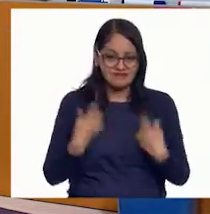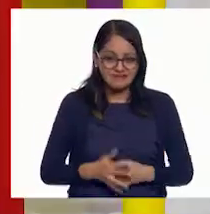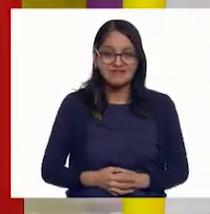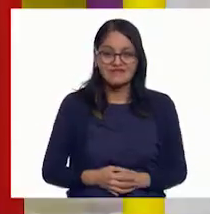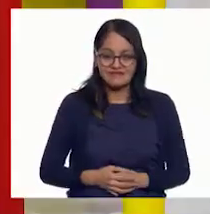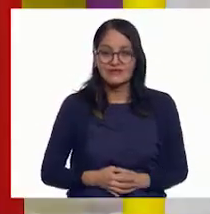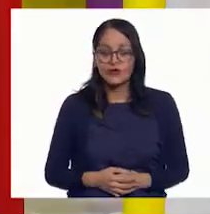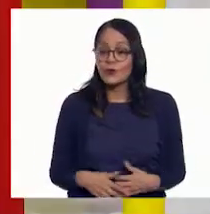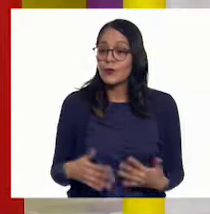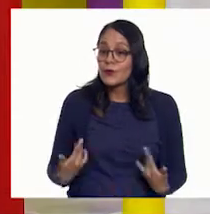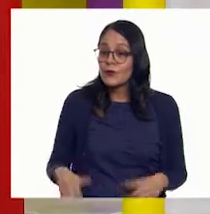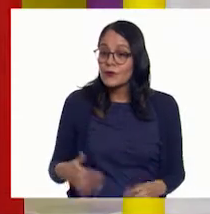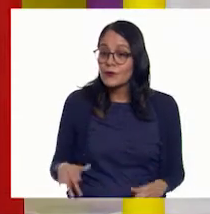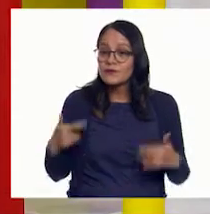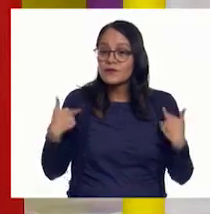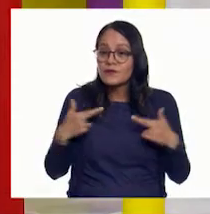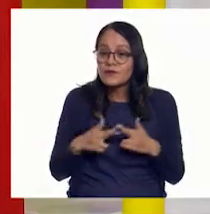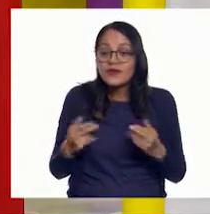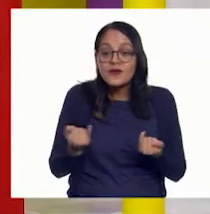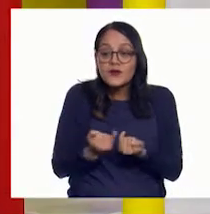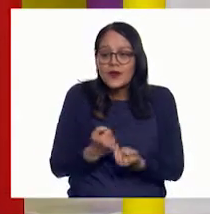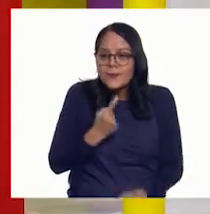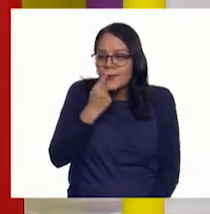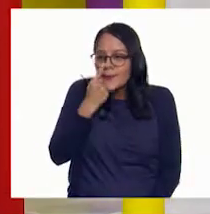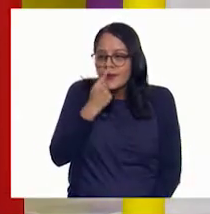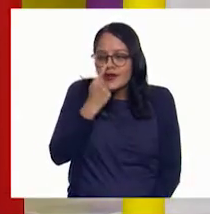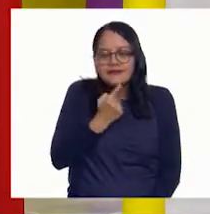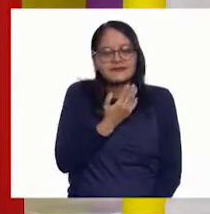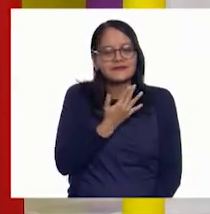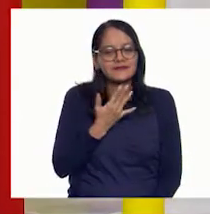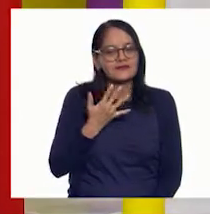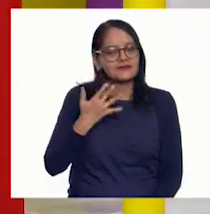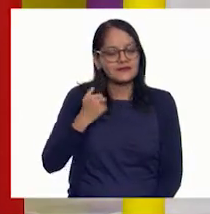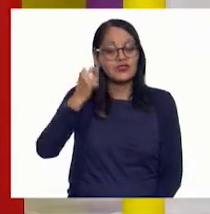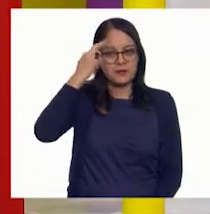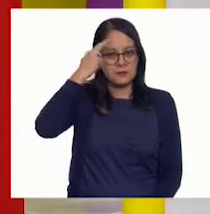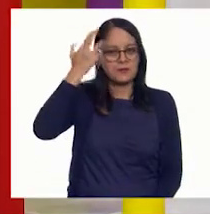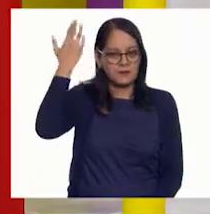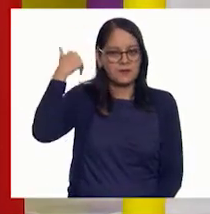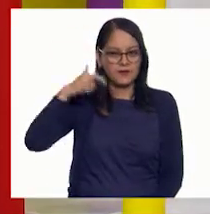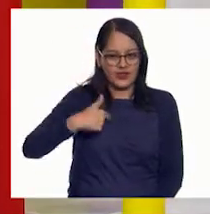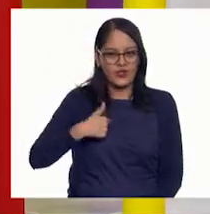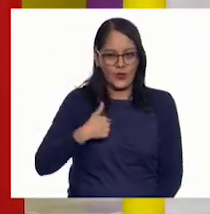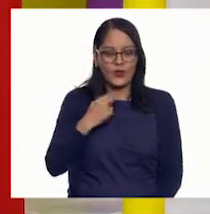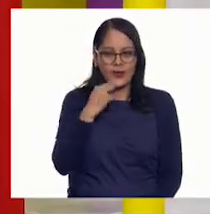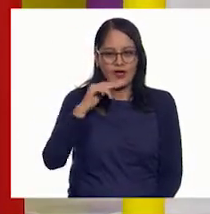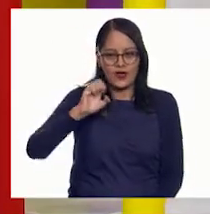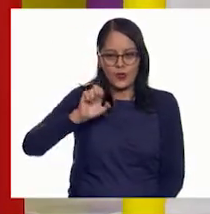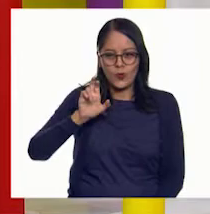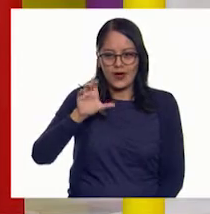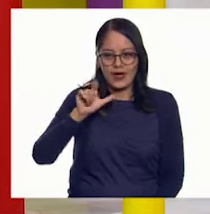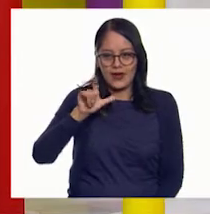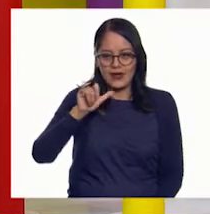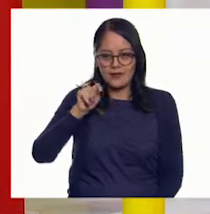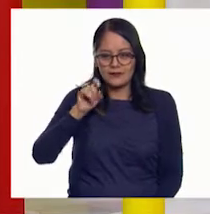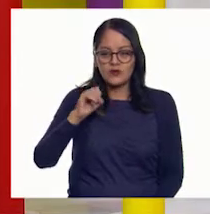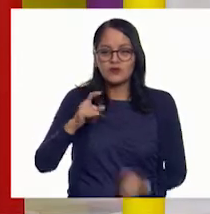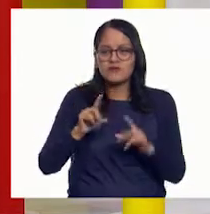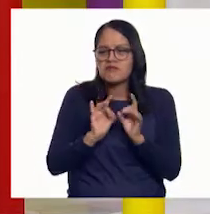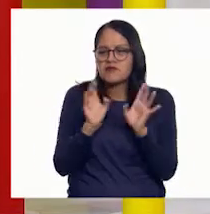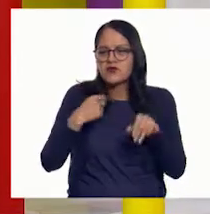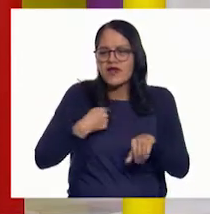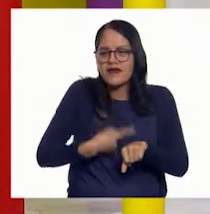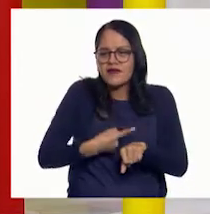¡Ay, maestra Lucerito! Además, huele riquísimo. Yo recuerdo que he utilizado el eucalipto cuando me he enfermado de gripe o he